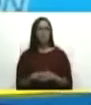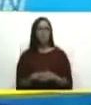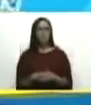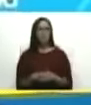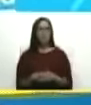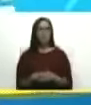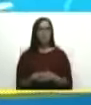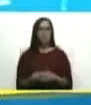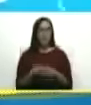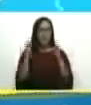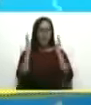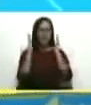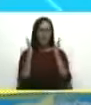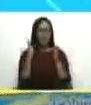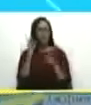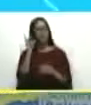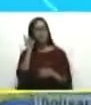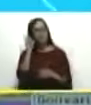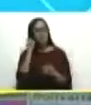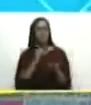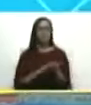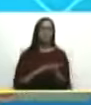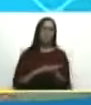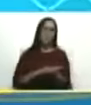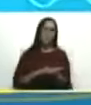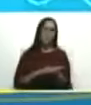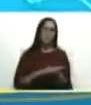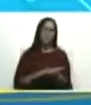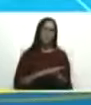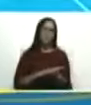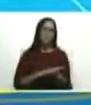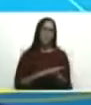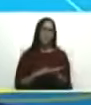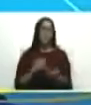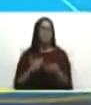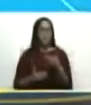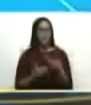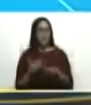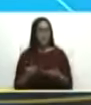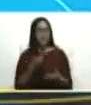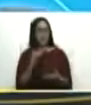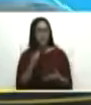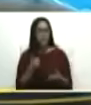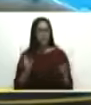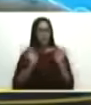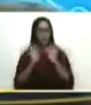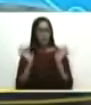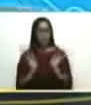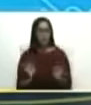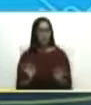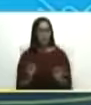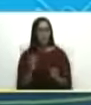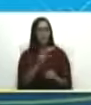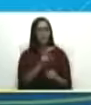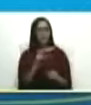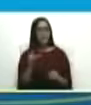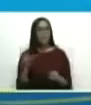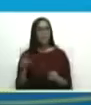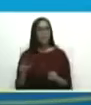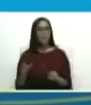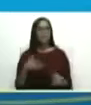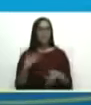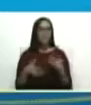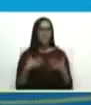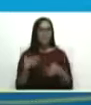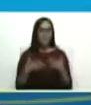Atender, escuchar, resolver, para ir perfeccionando los mecanismos y la gente se